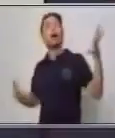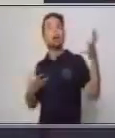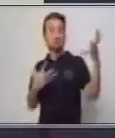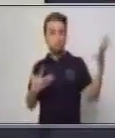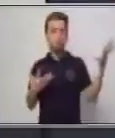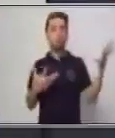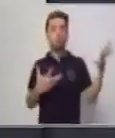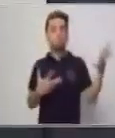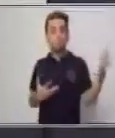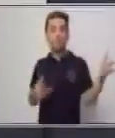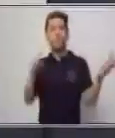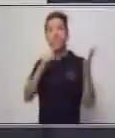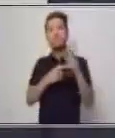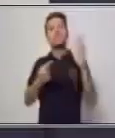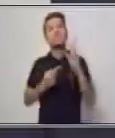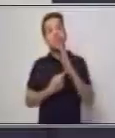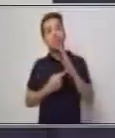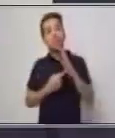pues representan